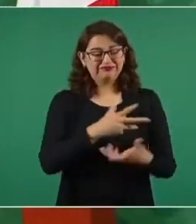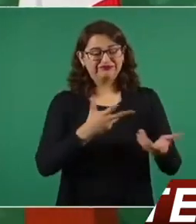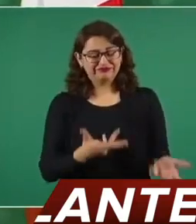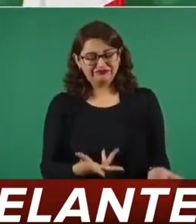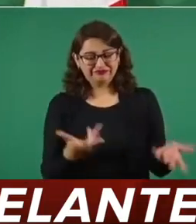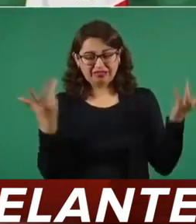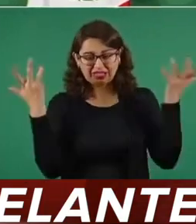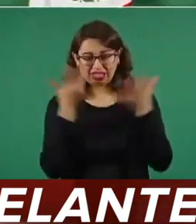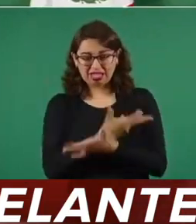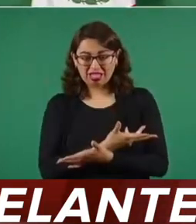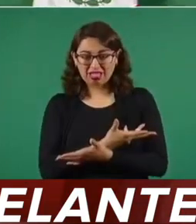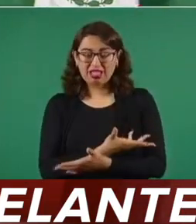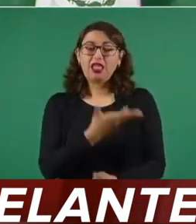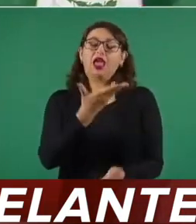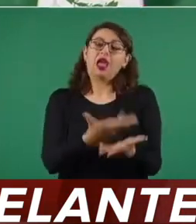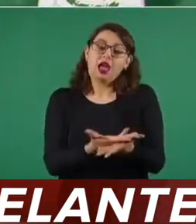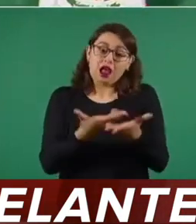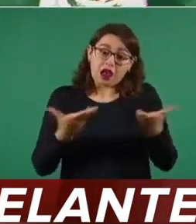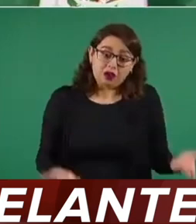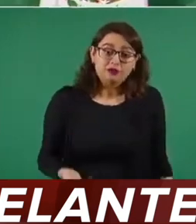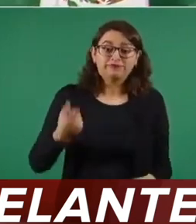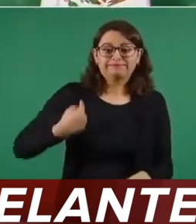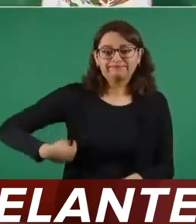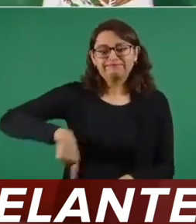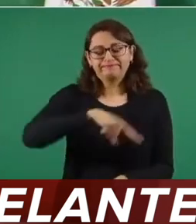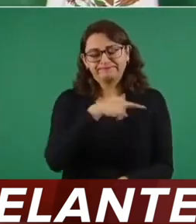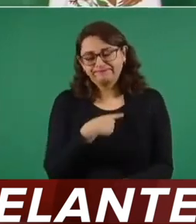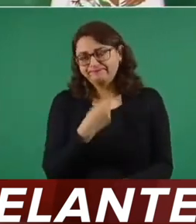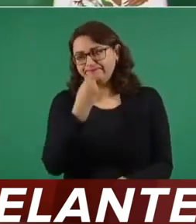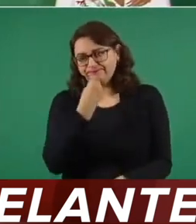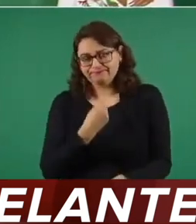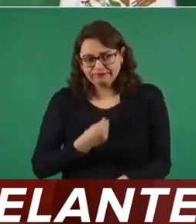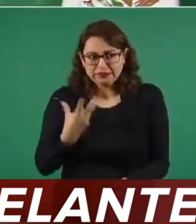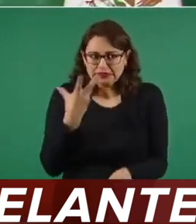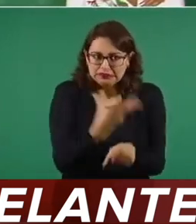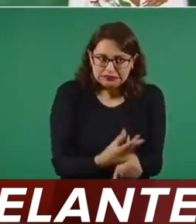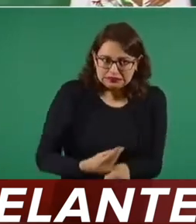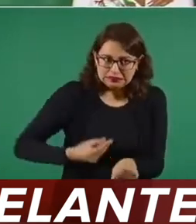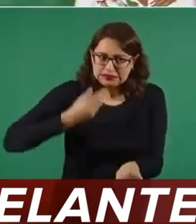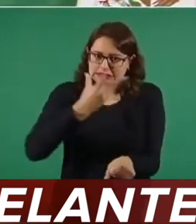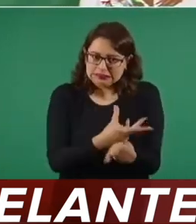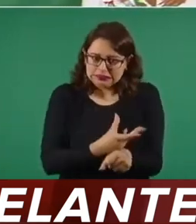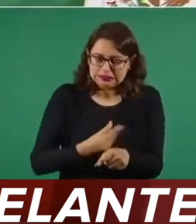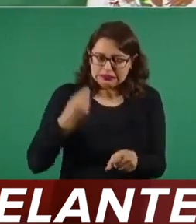se está haciendo todo un esfuerzo para ver cómo se logra un acuerdo